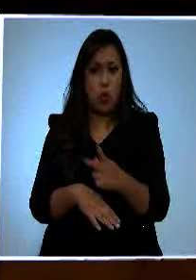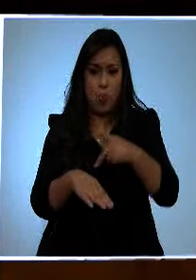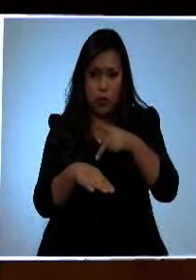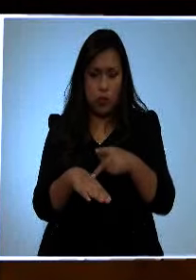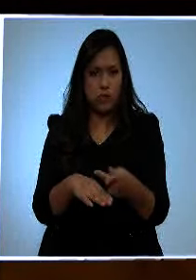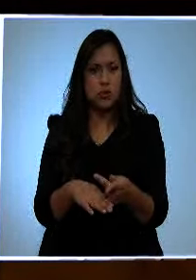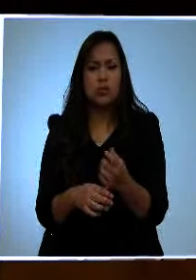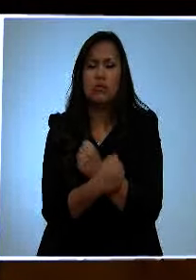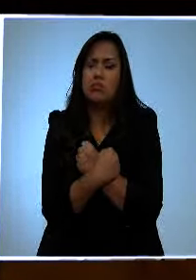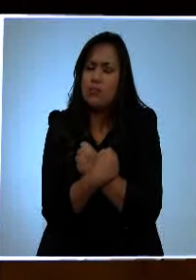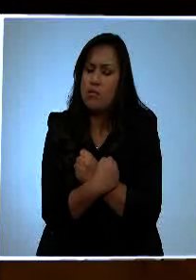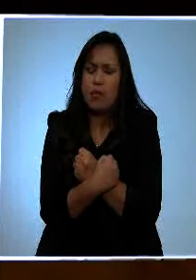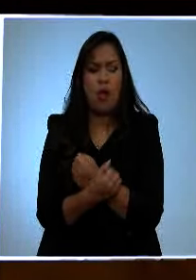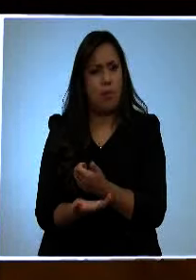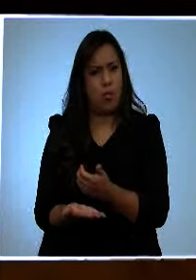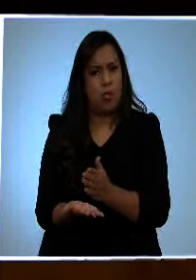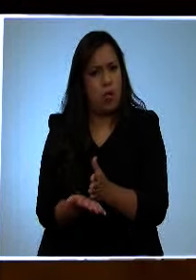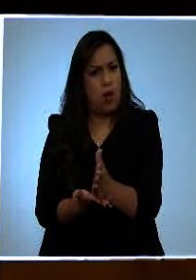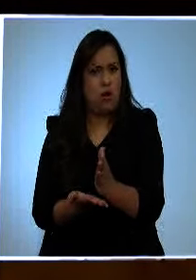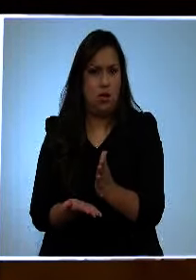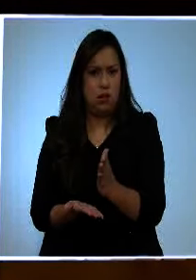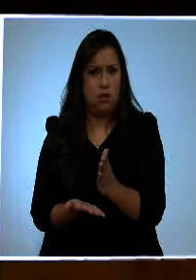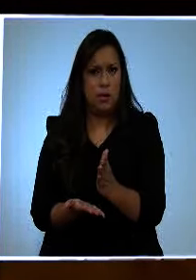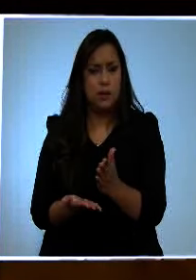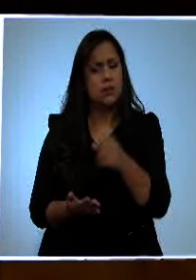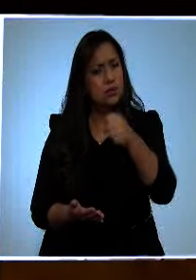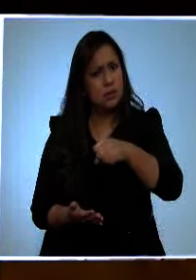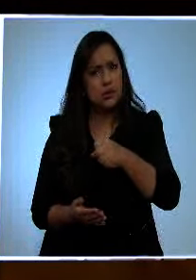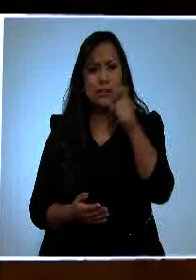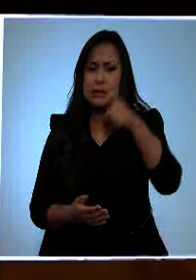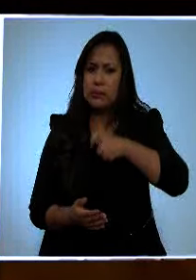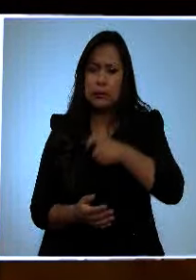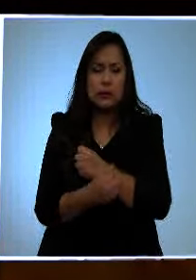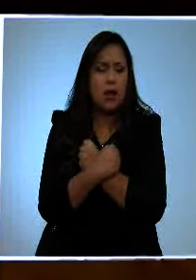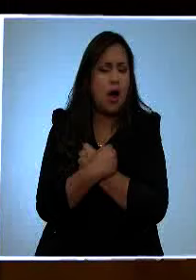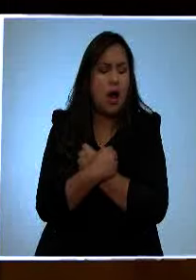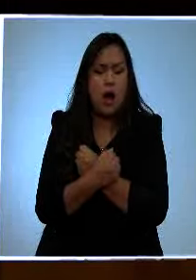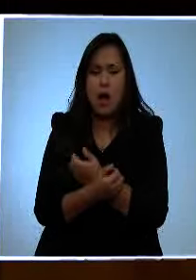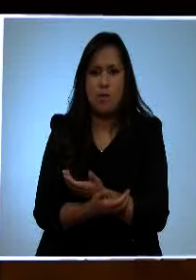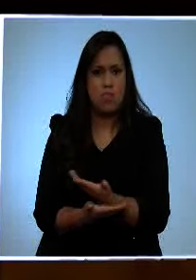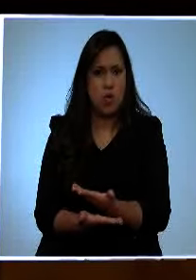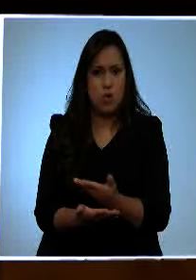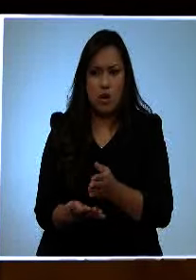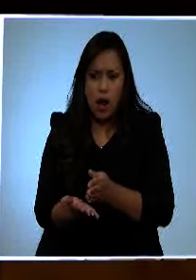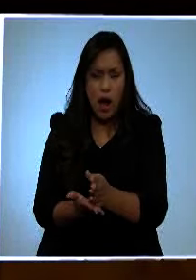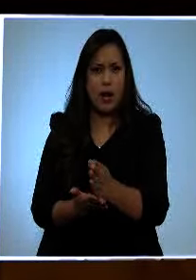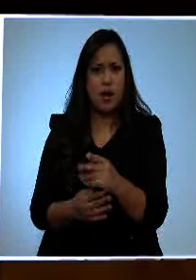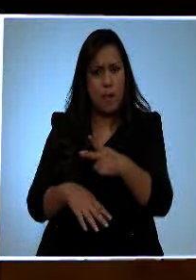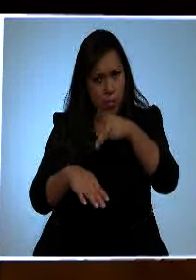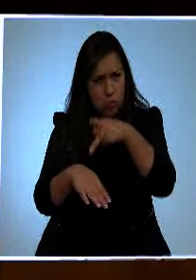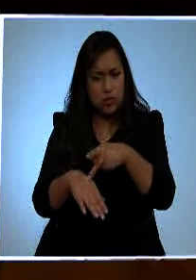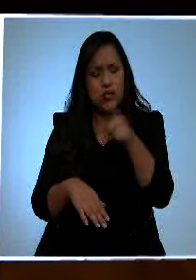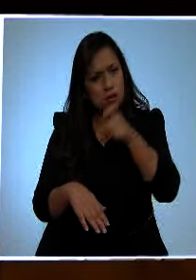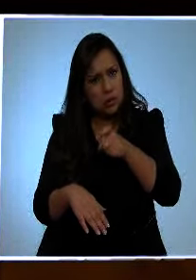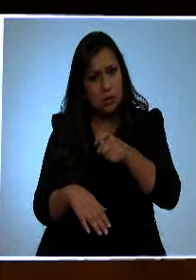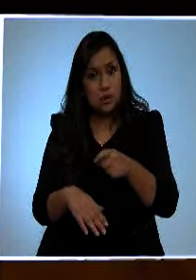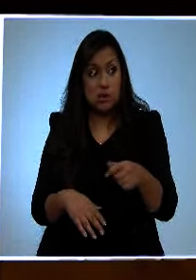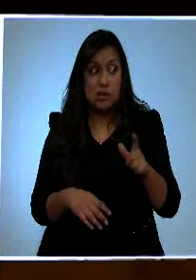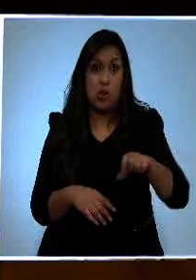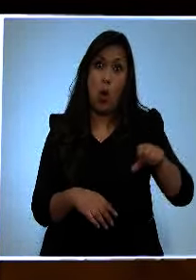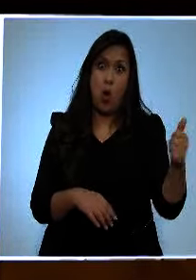de esta de esta carrera es necesario estar enamorado de lo que hacemos a veces las personas cuando nos miran en